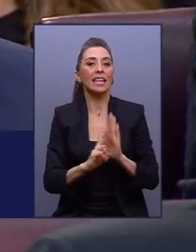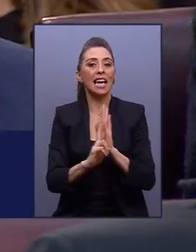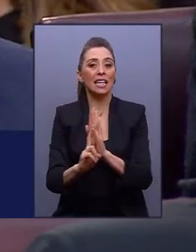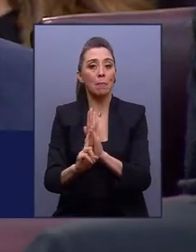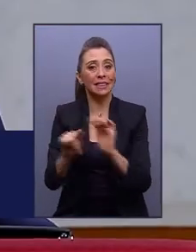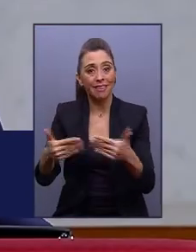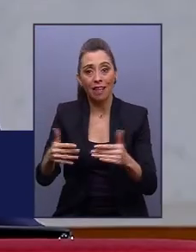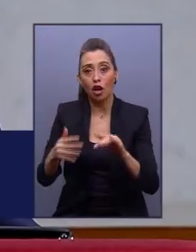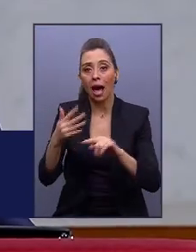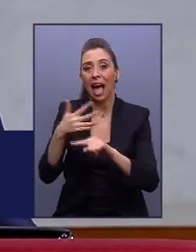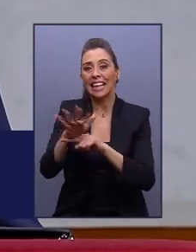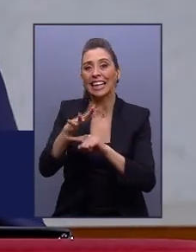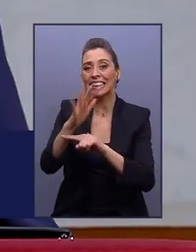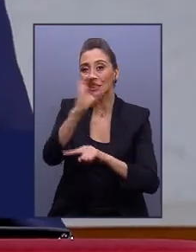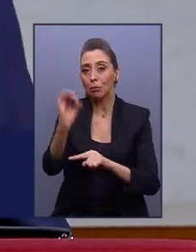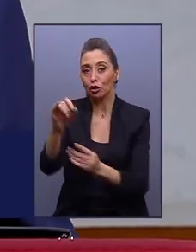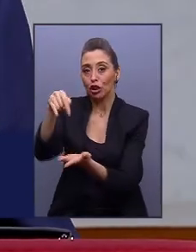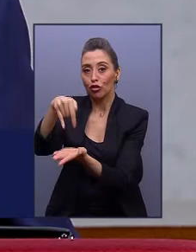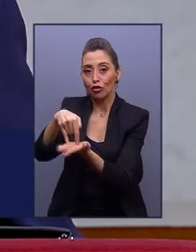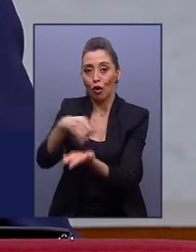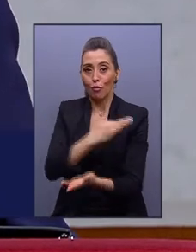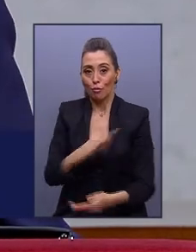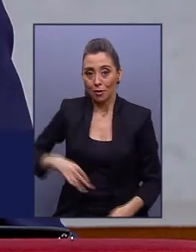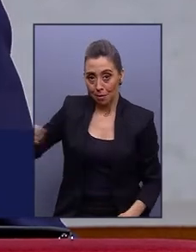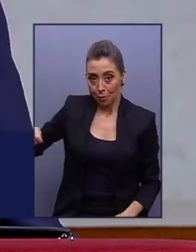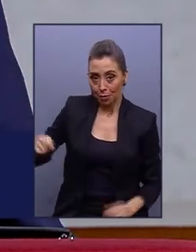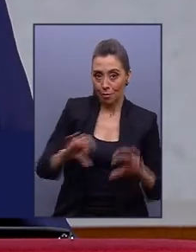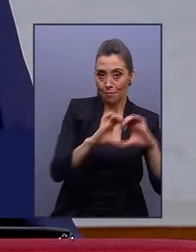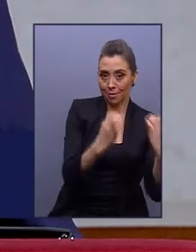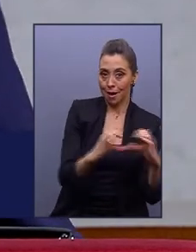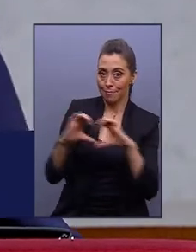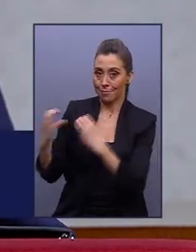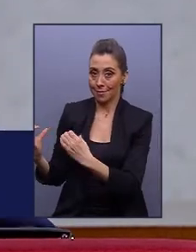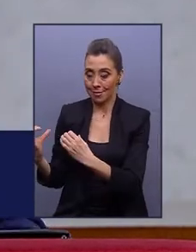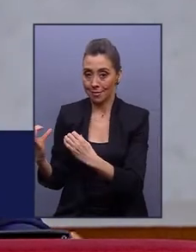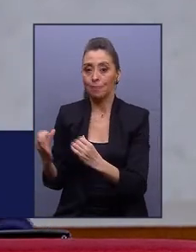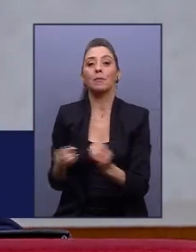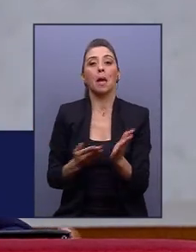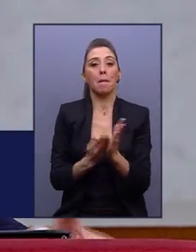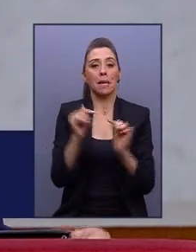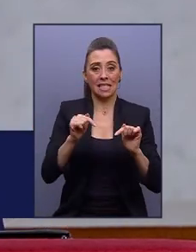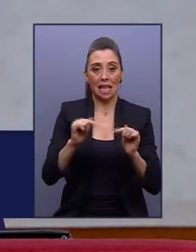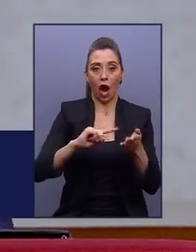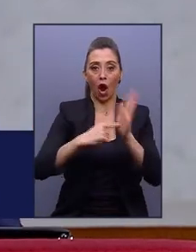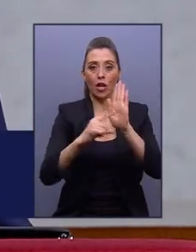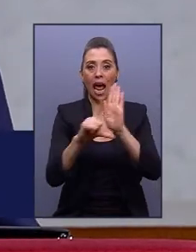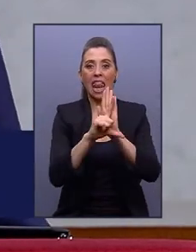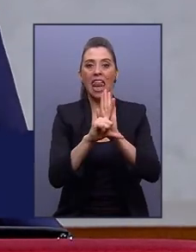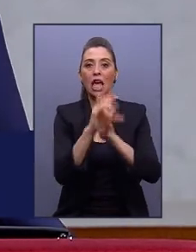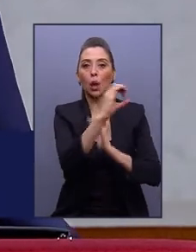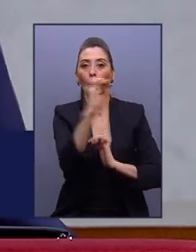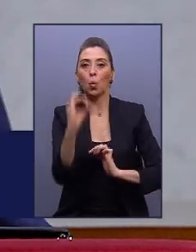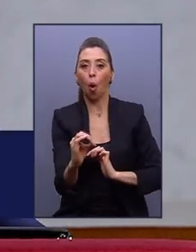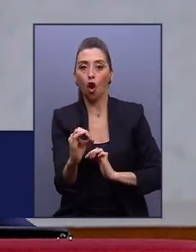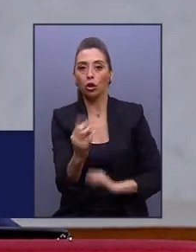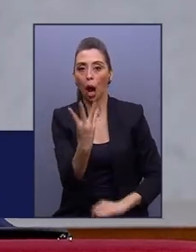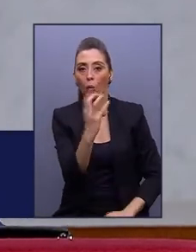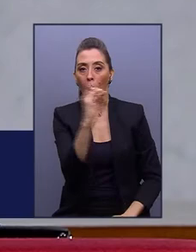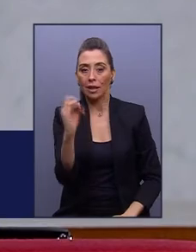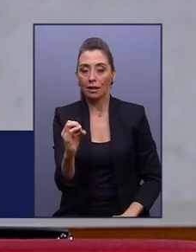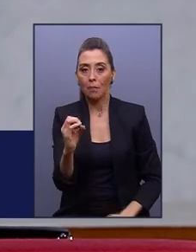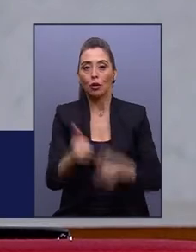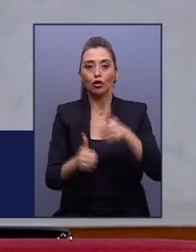únicamente el 15% del Congreso, considerando ambas cámaras. A partir de ahora, gracias a la ley de cuotas, un 40%